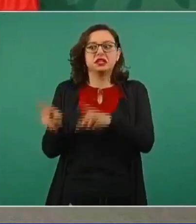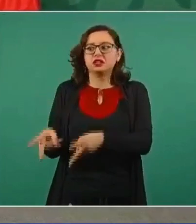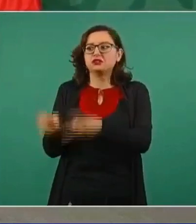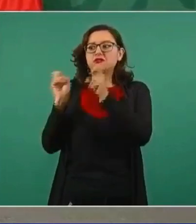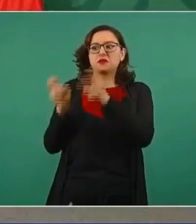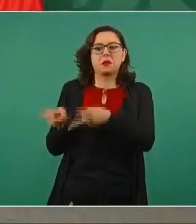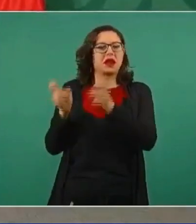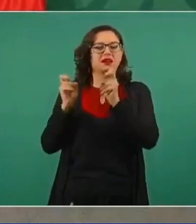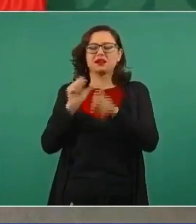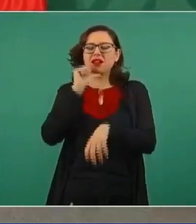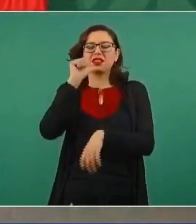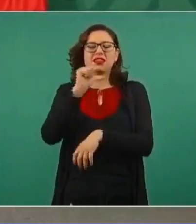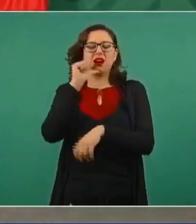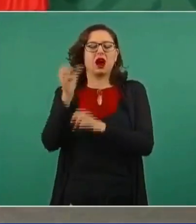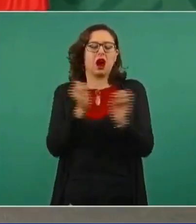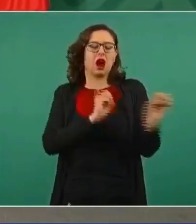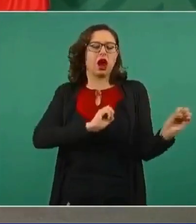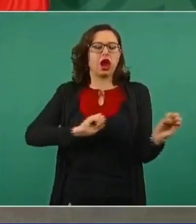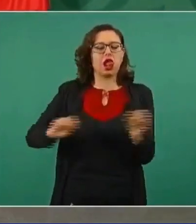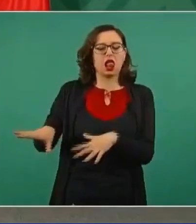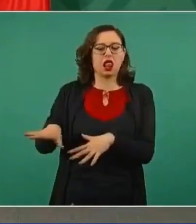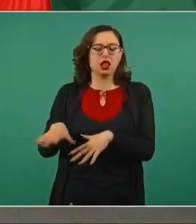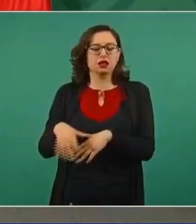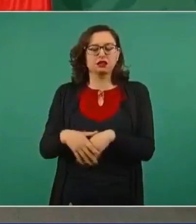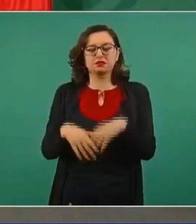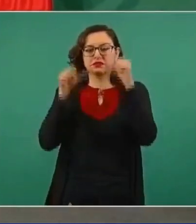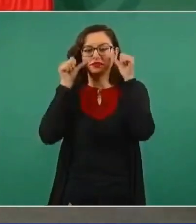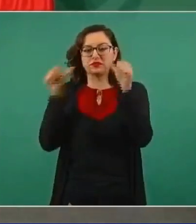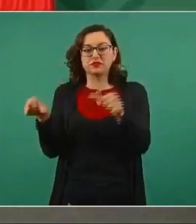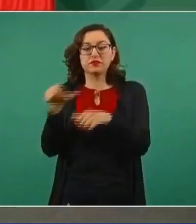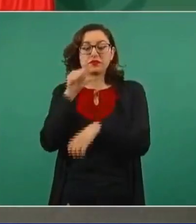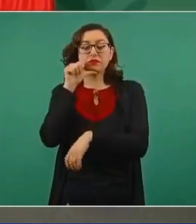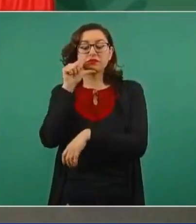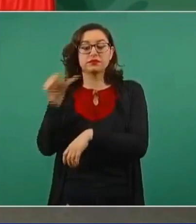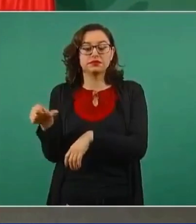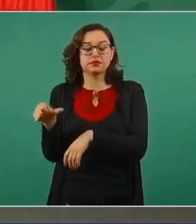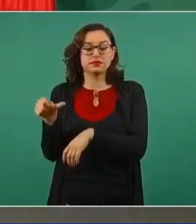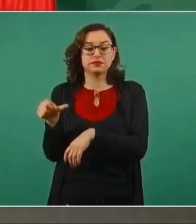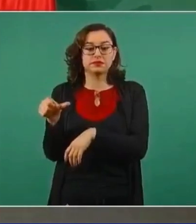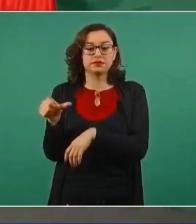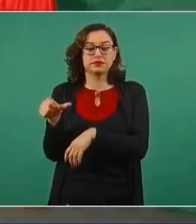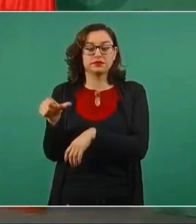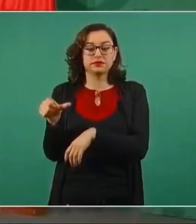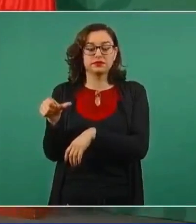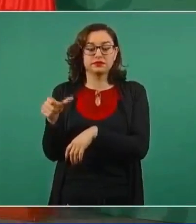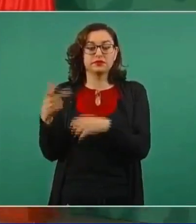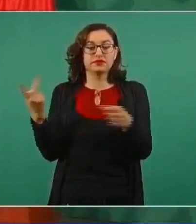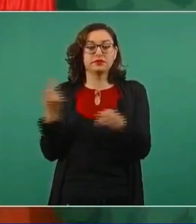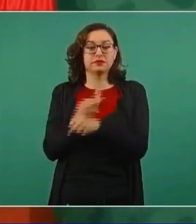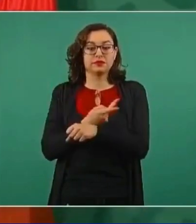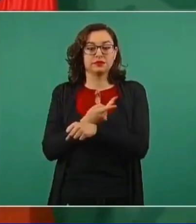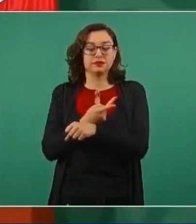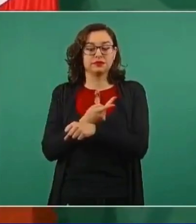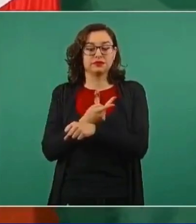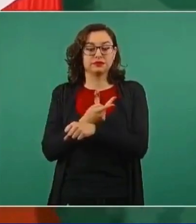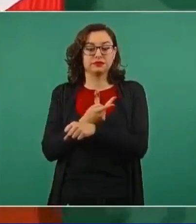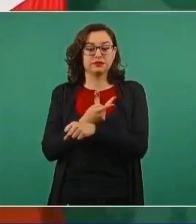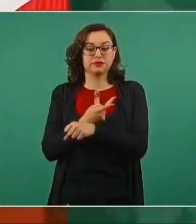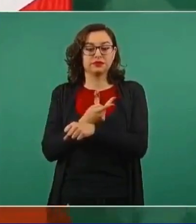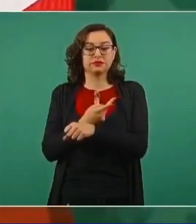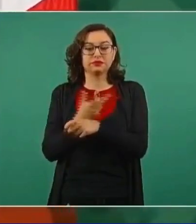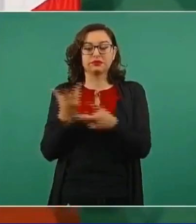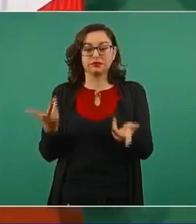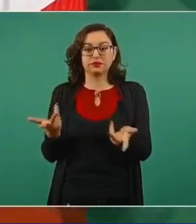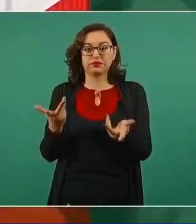lo tenían en el abandono. Y lo que no se concesionó de líneas férreas